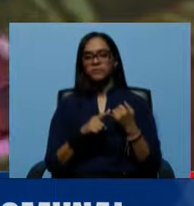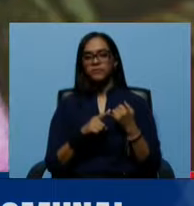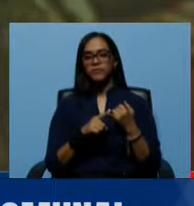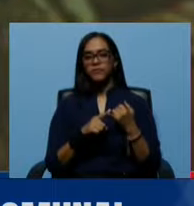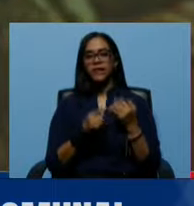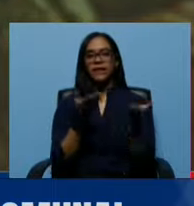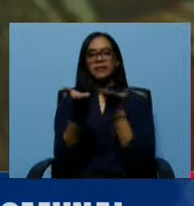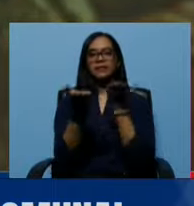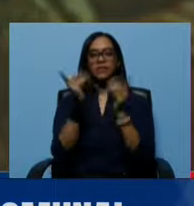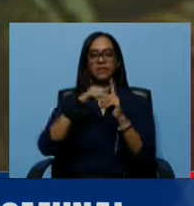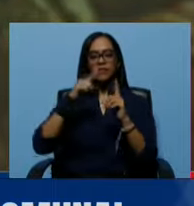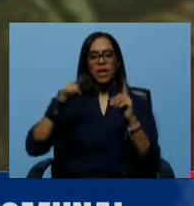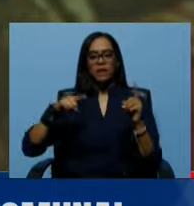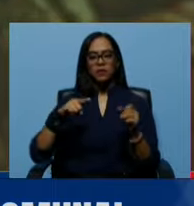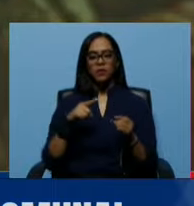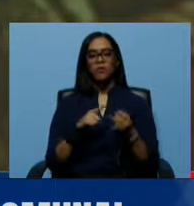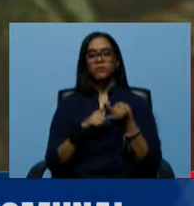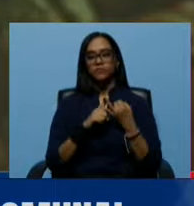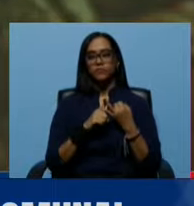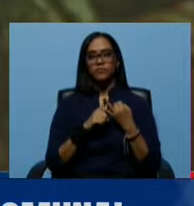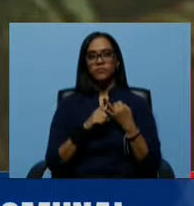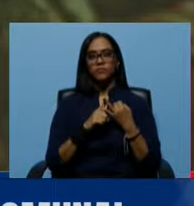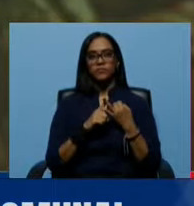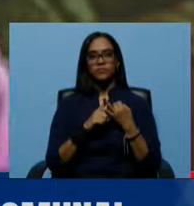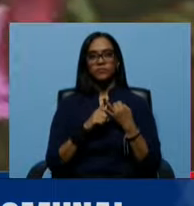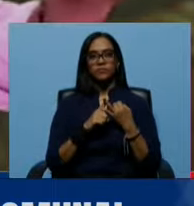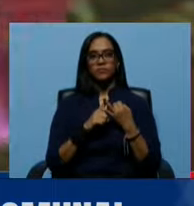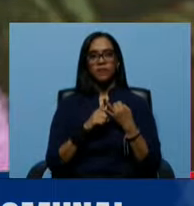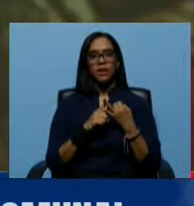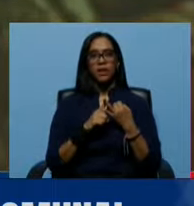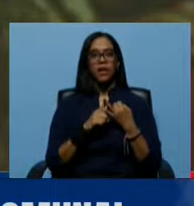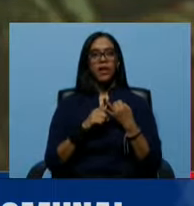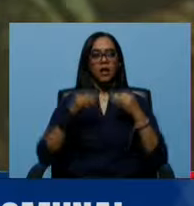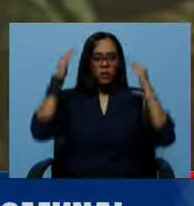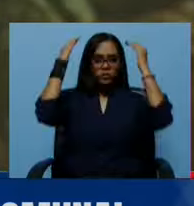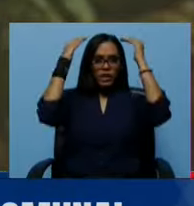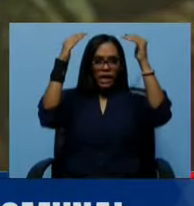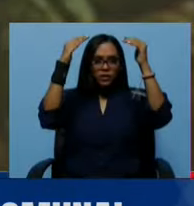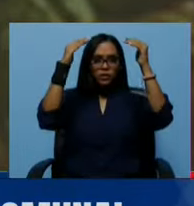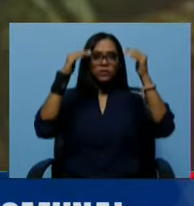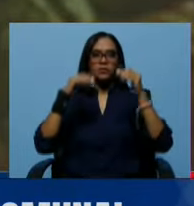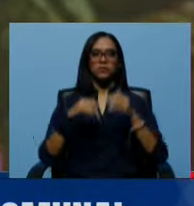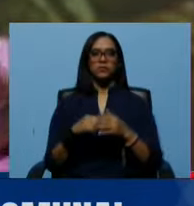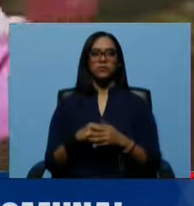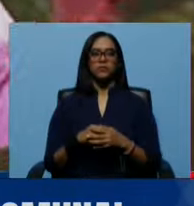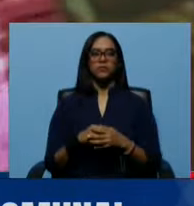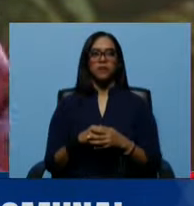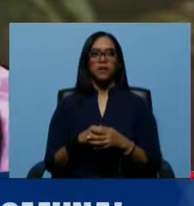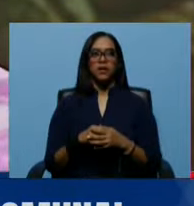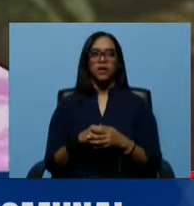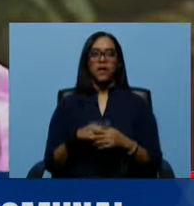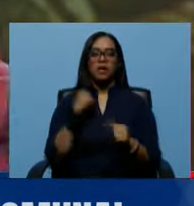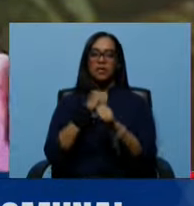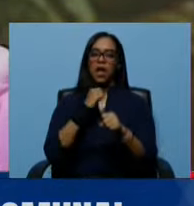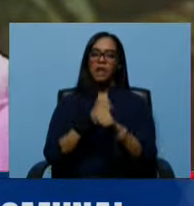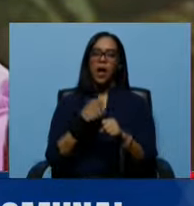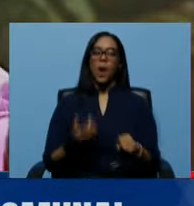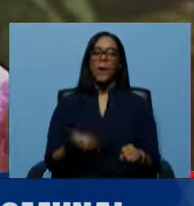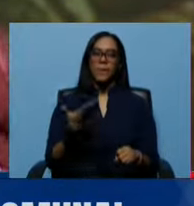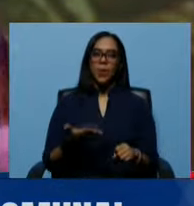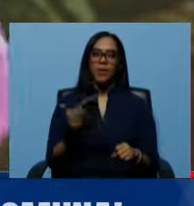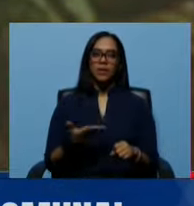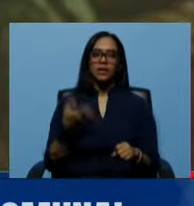servicios eléctricos, en los techos, en obras importantes. Aquí tengo